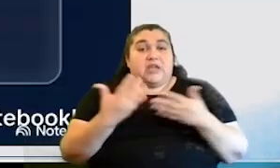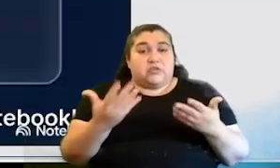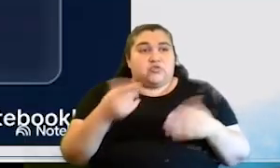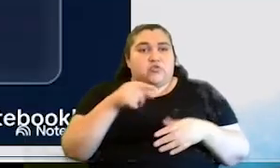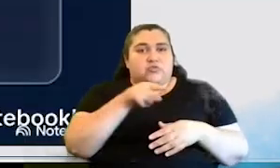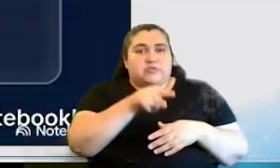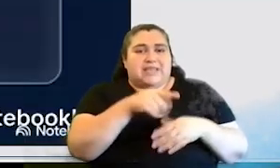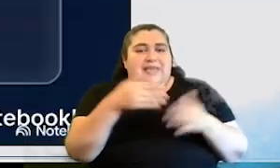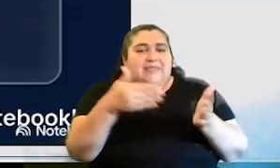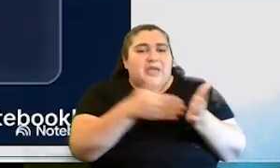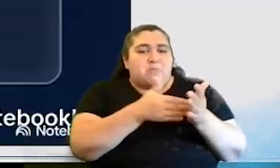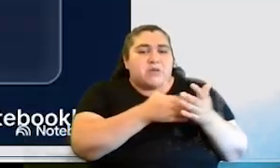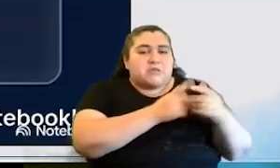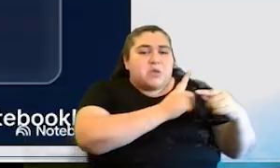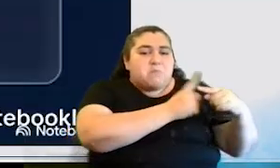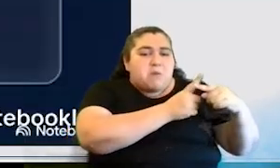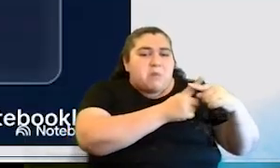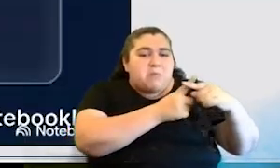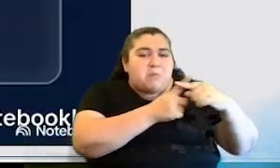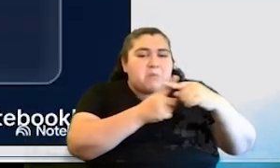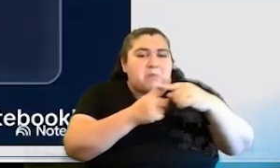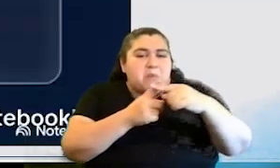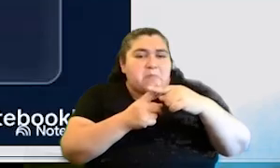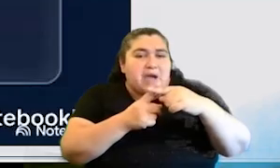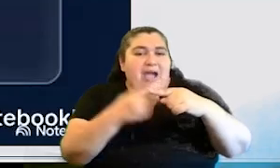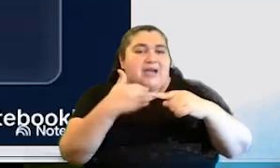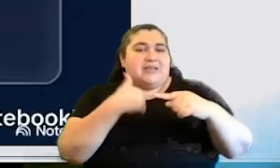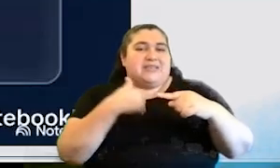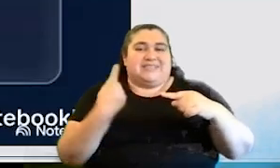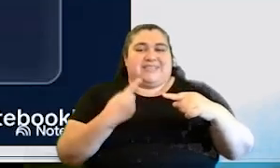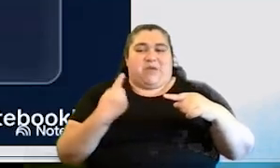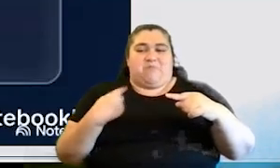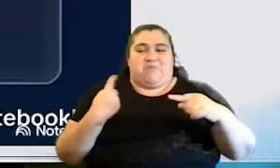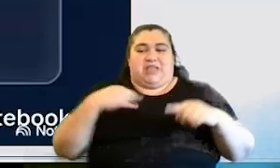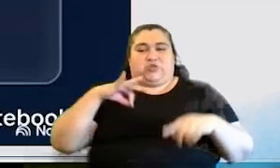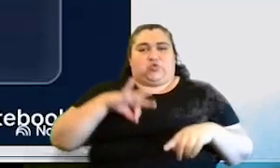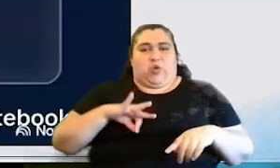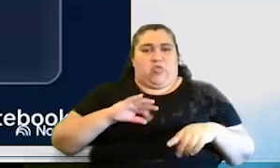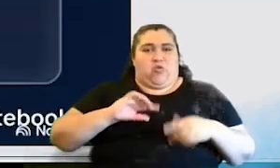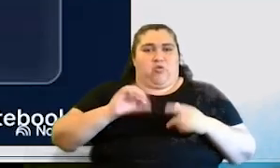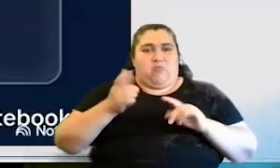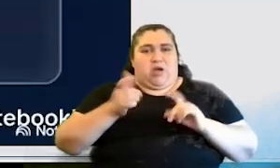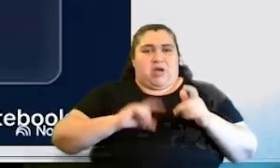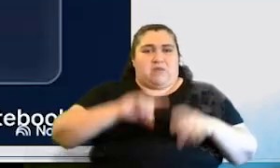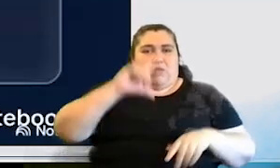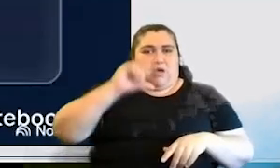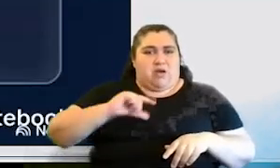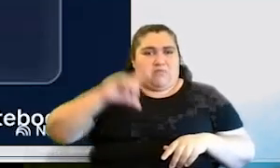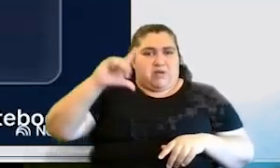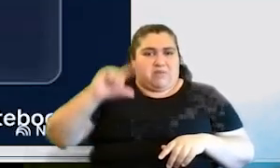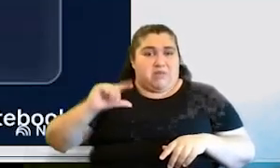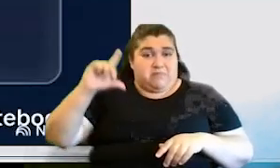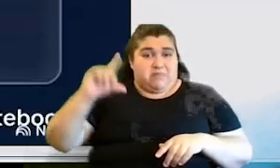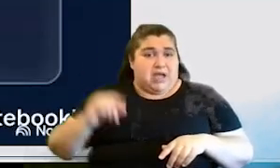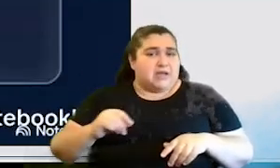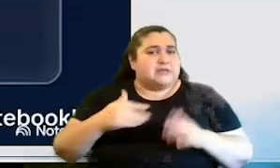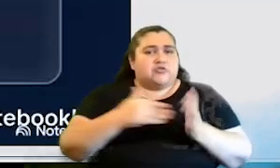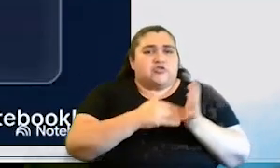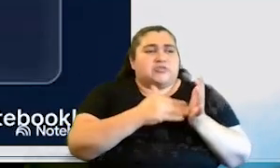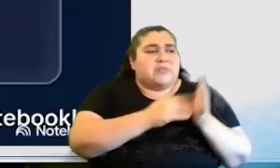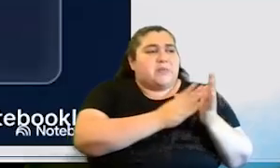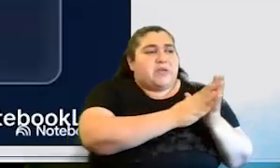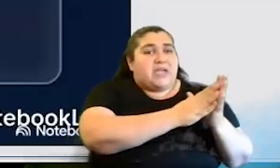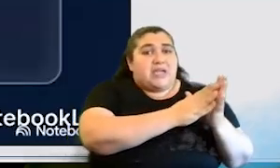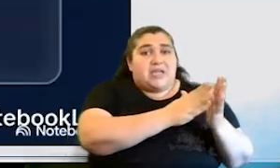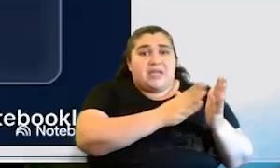se acumulan, menos en el caso nuestro que los sueldos son variables cada mes, pero hasta que no se acumula el final del año y se totaliza